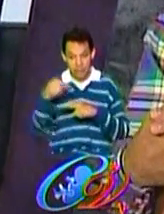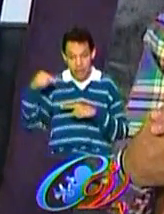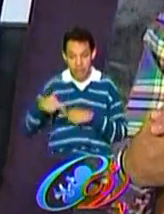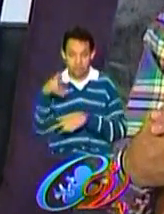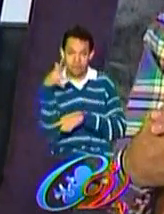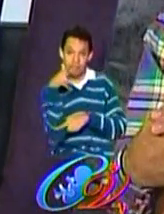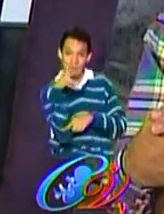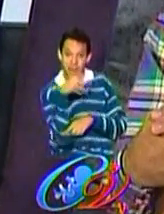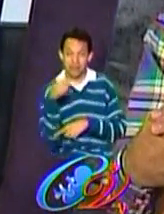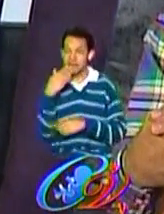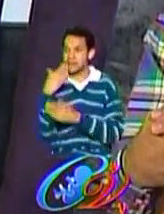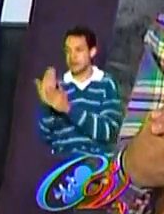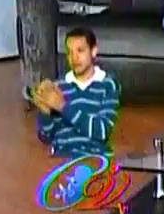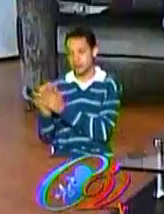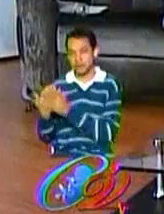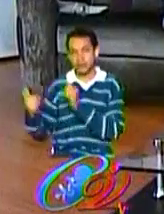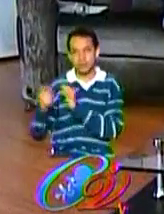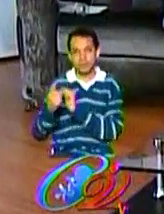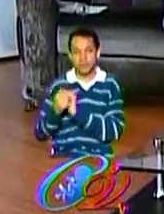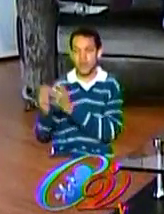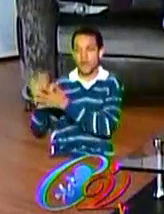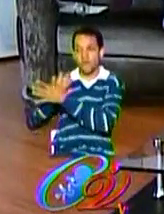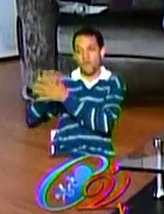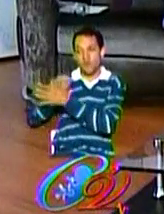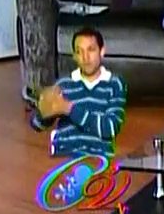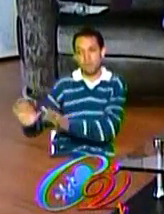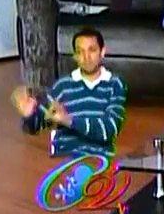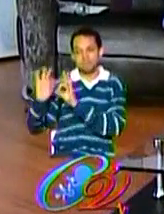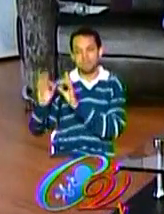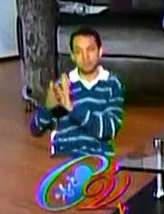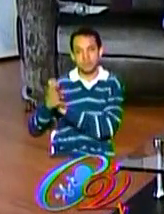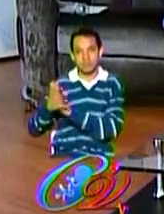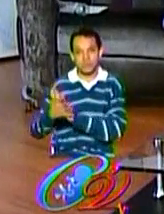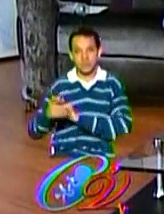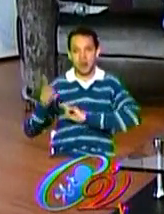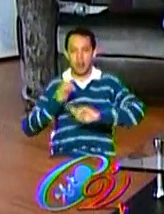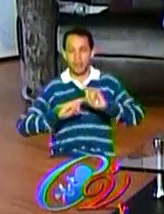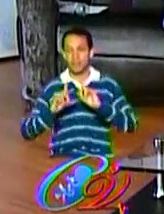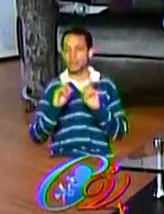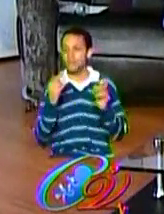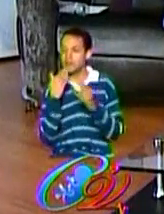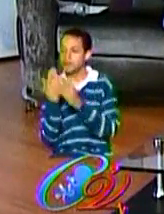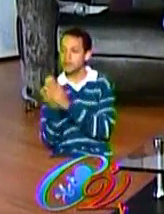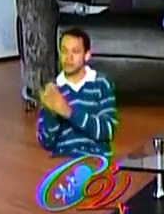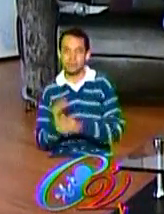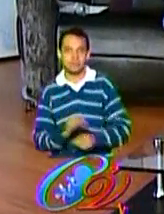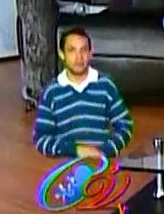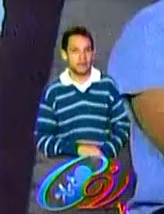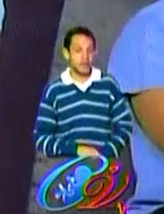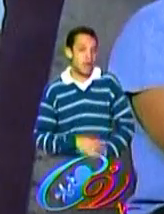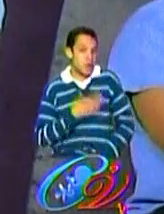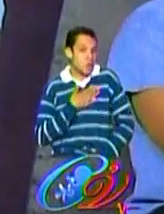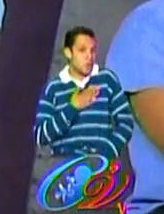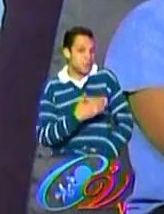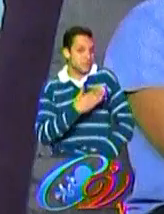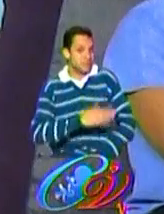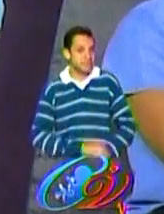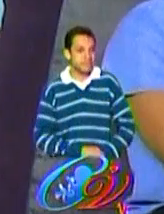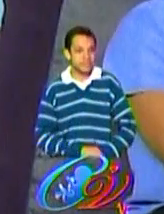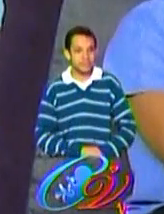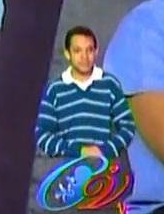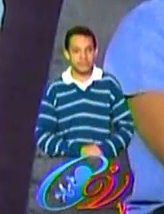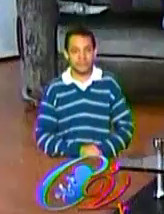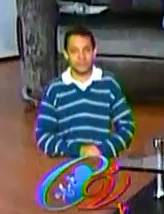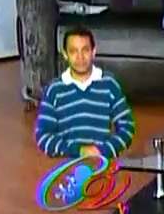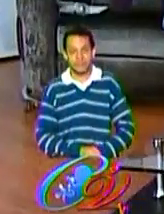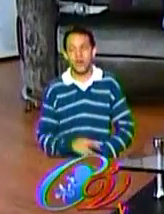conferencias y agradecerle por la información y la actualización que nos da acerca de este tema, Carolina. Bueno, pues no, gracias.